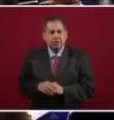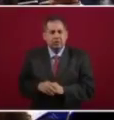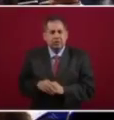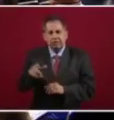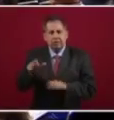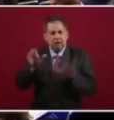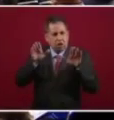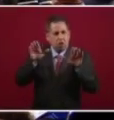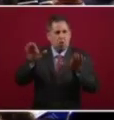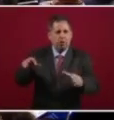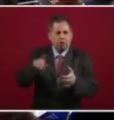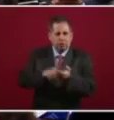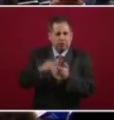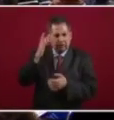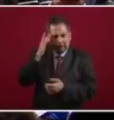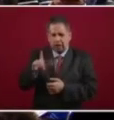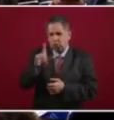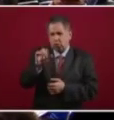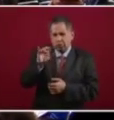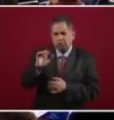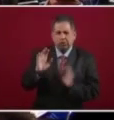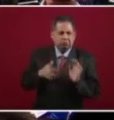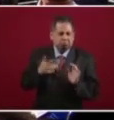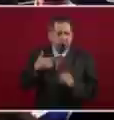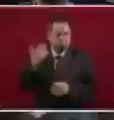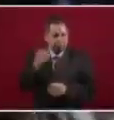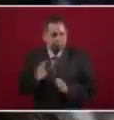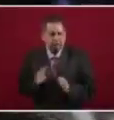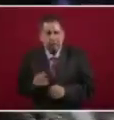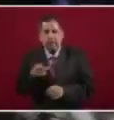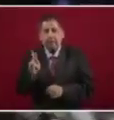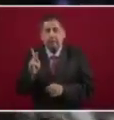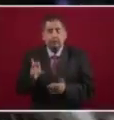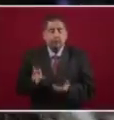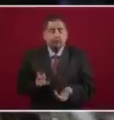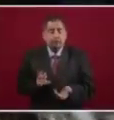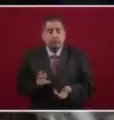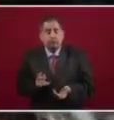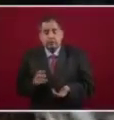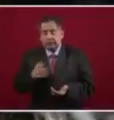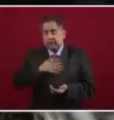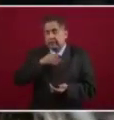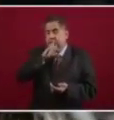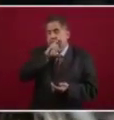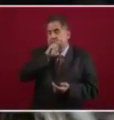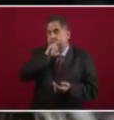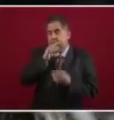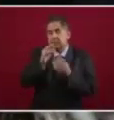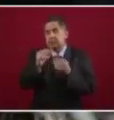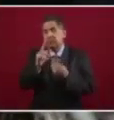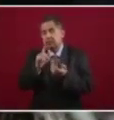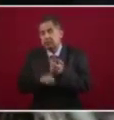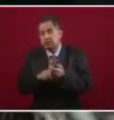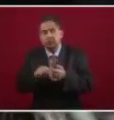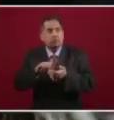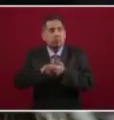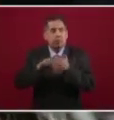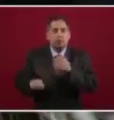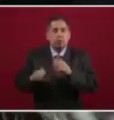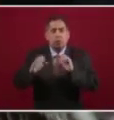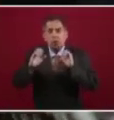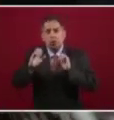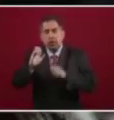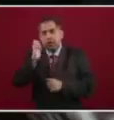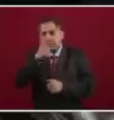del aeropuerto de Santa Lucía, pero lo que me preocupa mucho es estados como